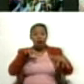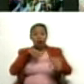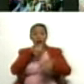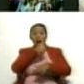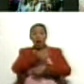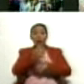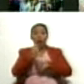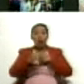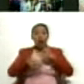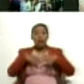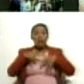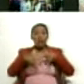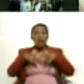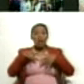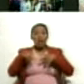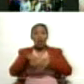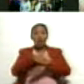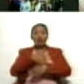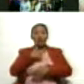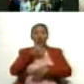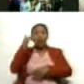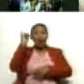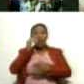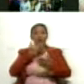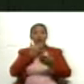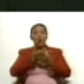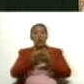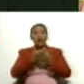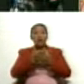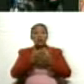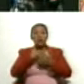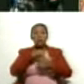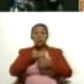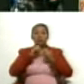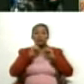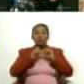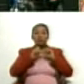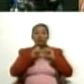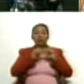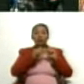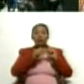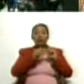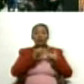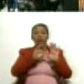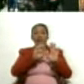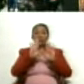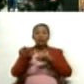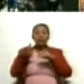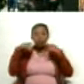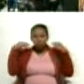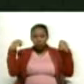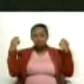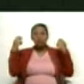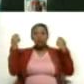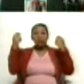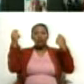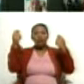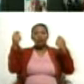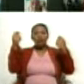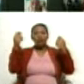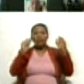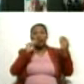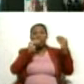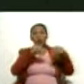eventos electorales y de calle que nos proponemos. Nosotros seguiremos reforzando la campaña, de acuerdo